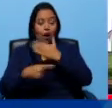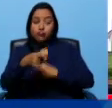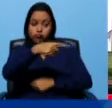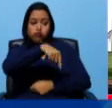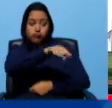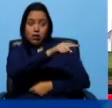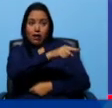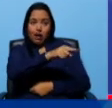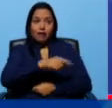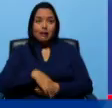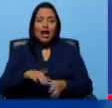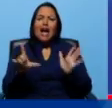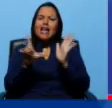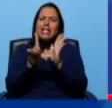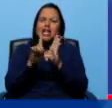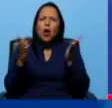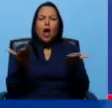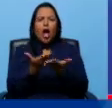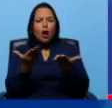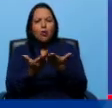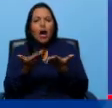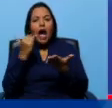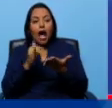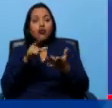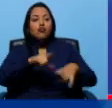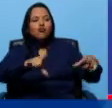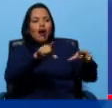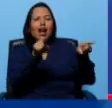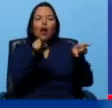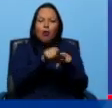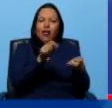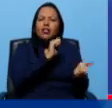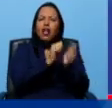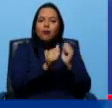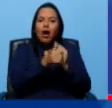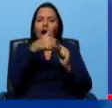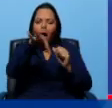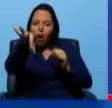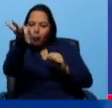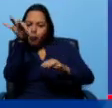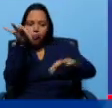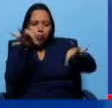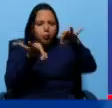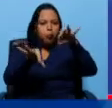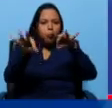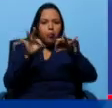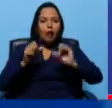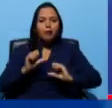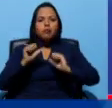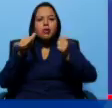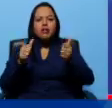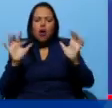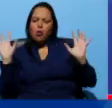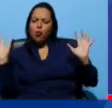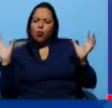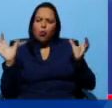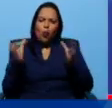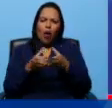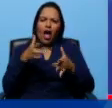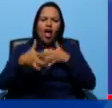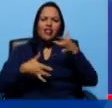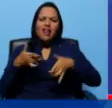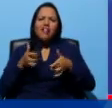para los liceos, escuelas que tengan canchas como esta, sean el eje motor de la masificación